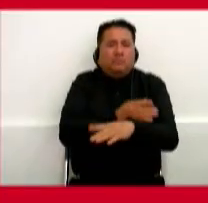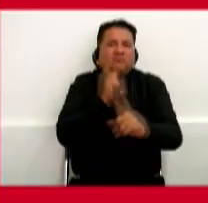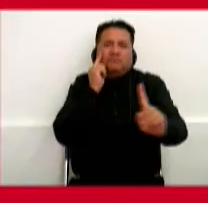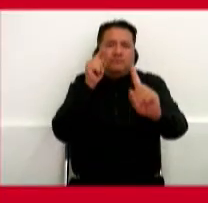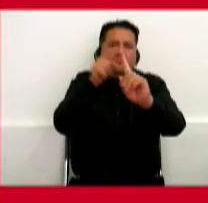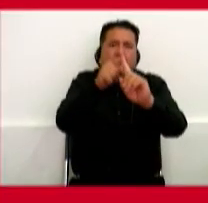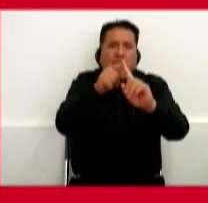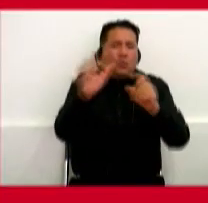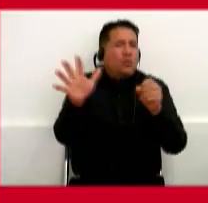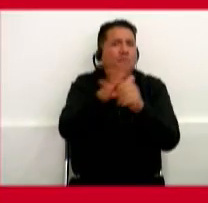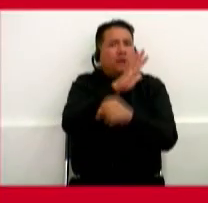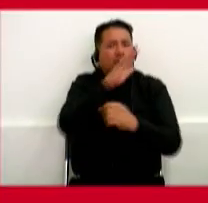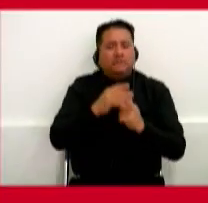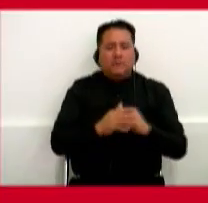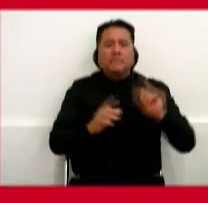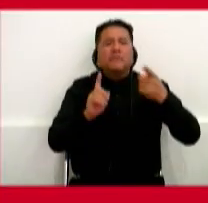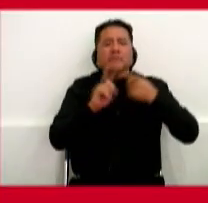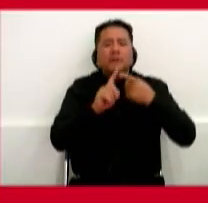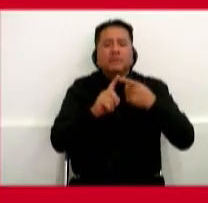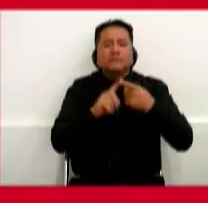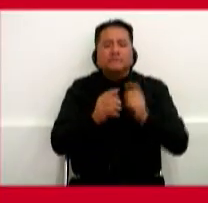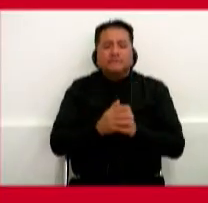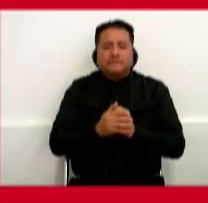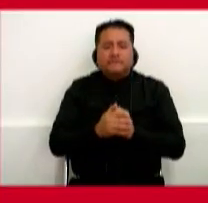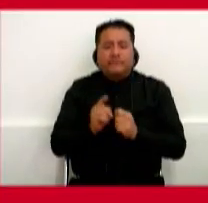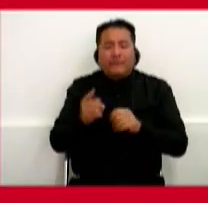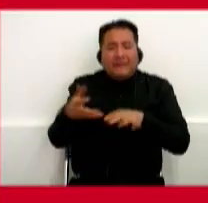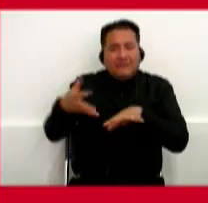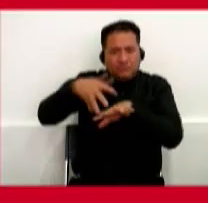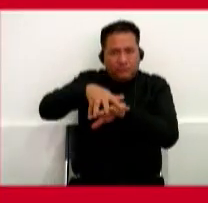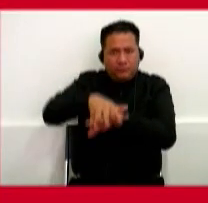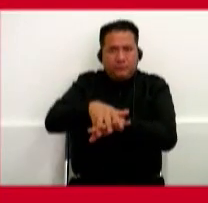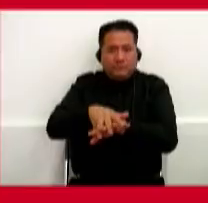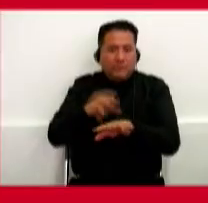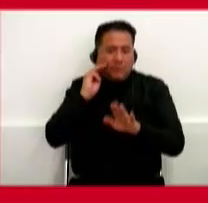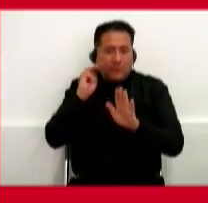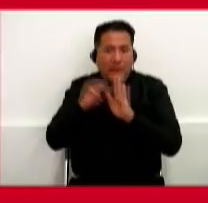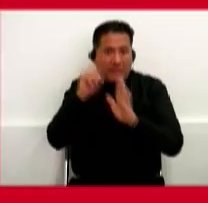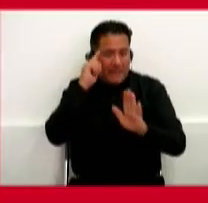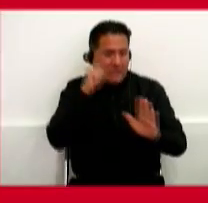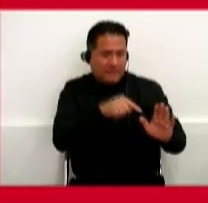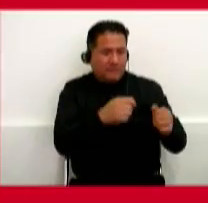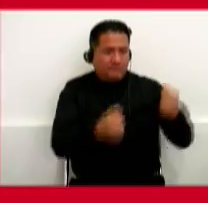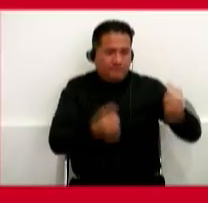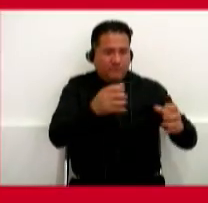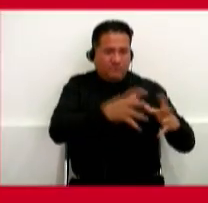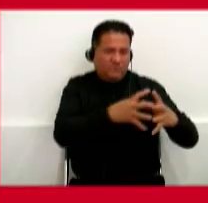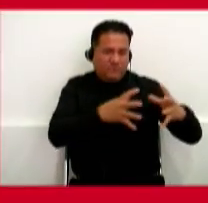cumplirlas. Uno fue integrar este modelo de gestión de carguío en camiones ultraclass